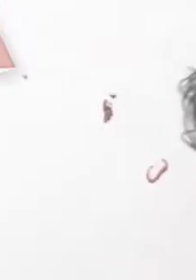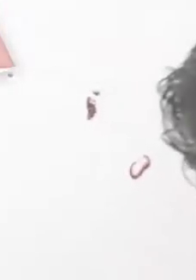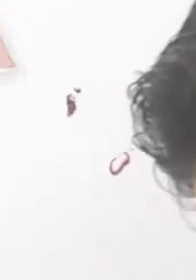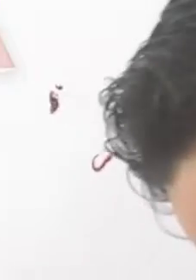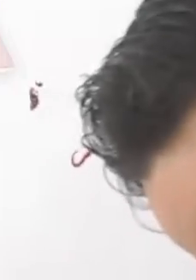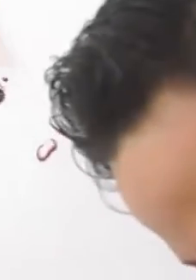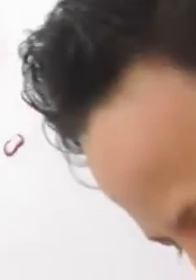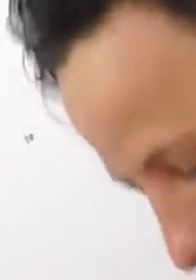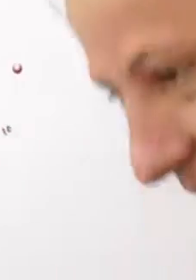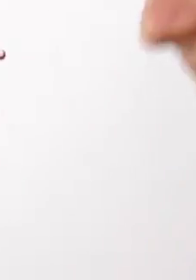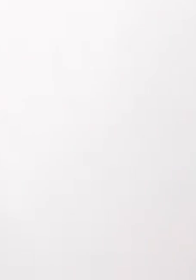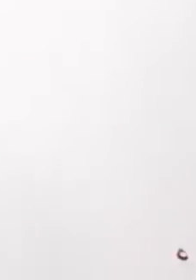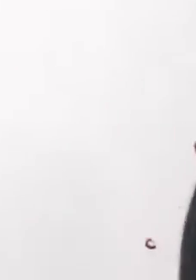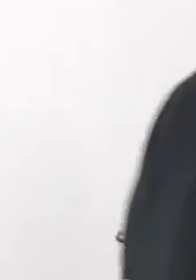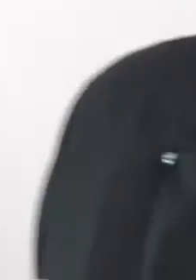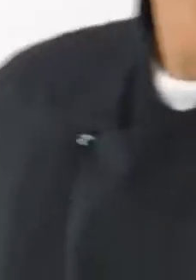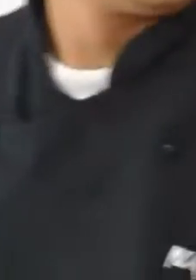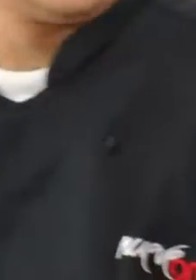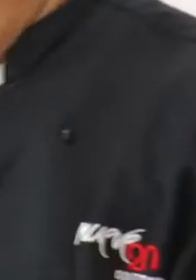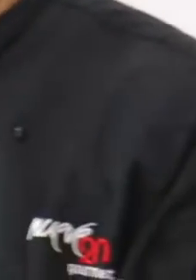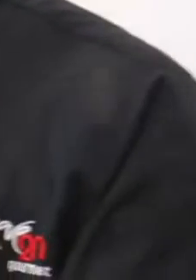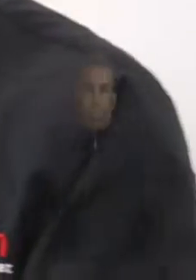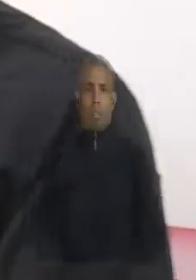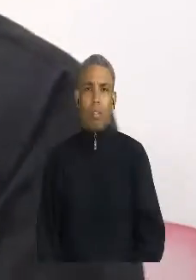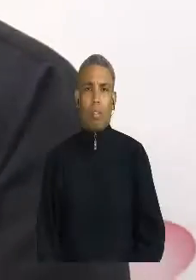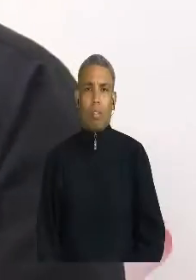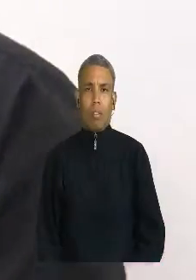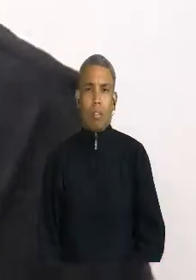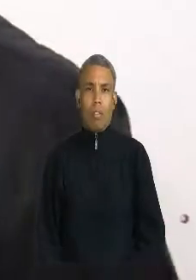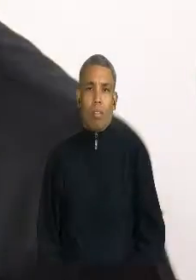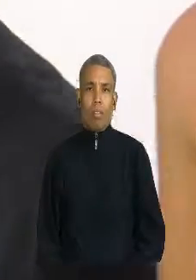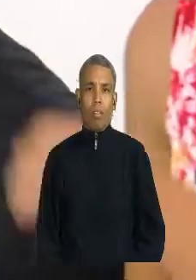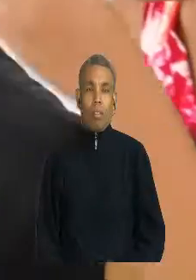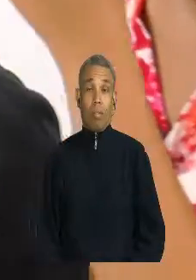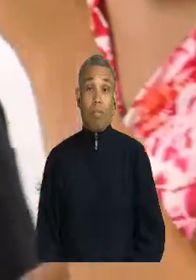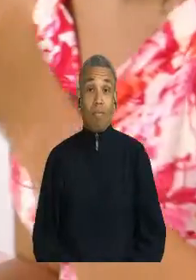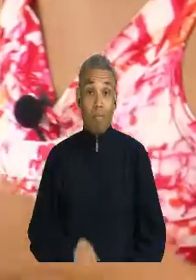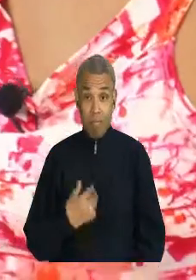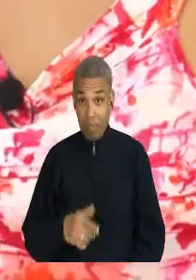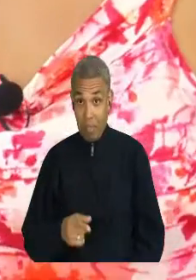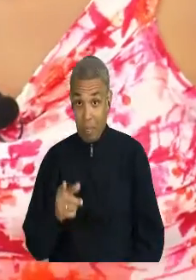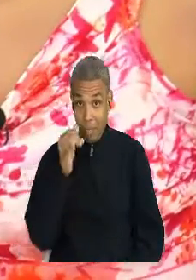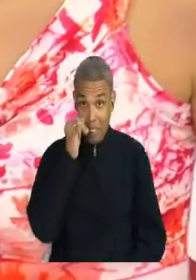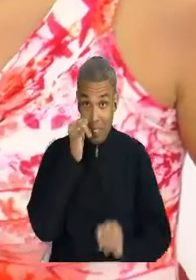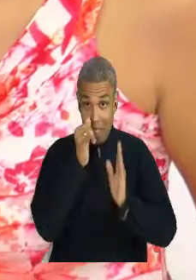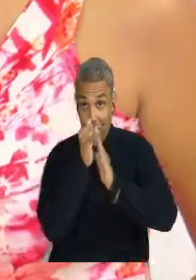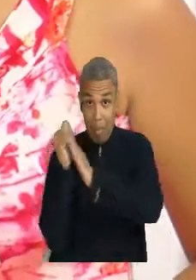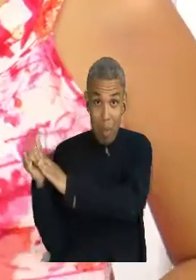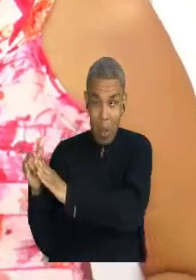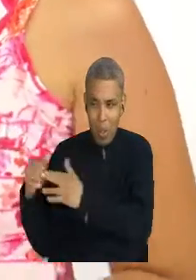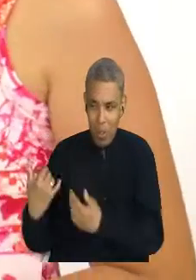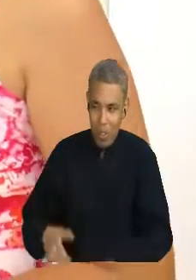Haciendo el corte aquí, mi querido Wilson, ustedes supieran lo que pasa detrás de cámara, caramba, detrás de cámara. Se vive y se goza.